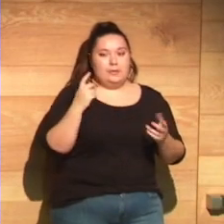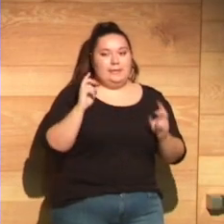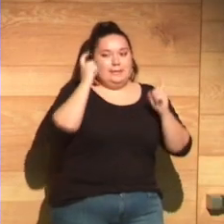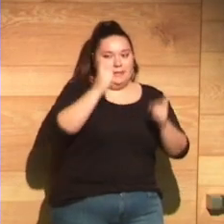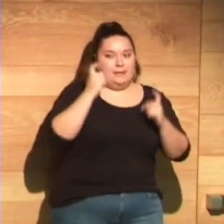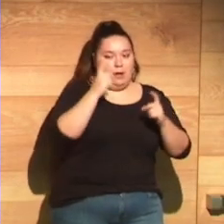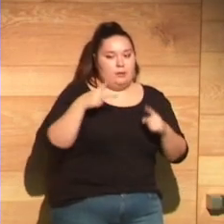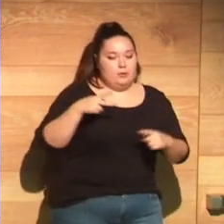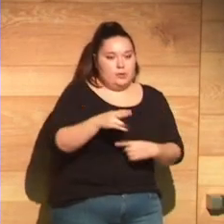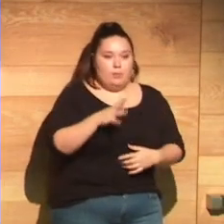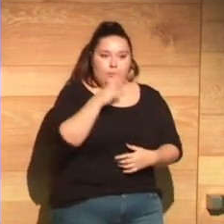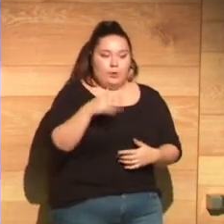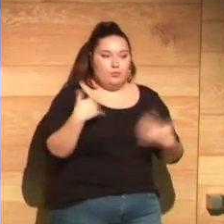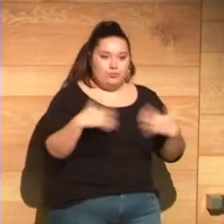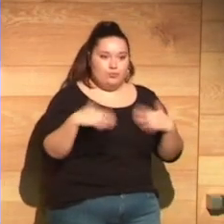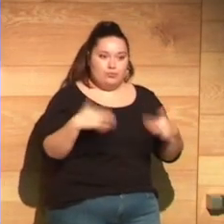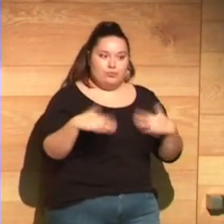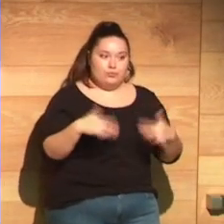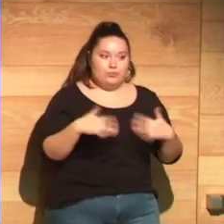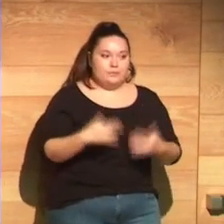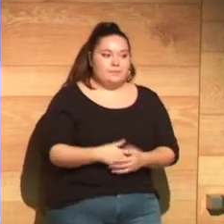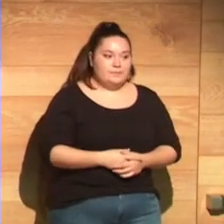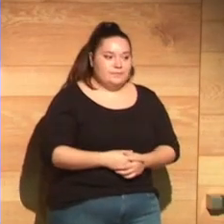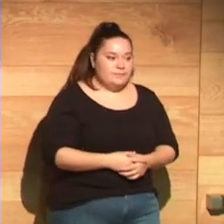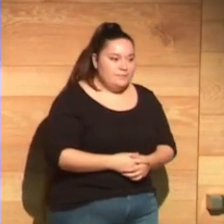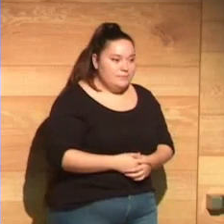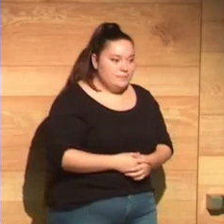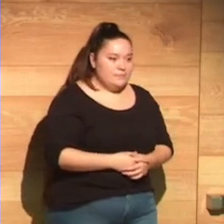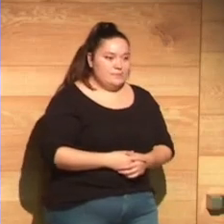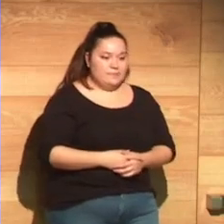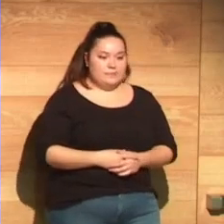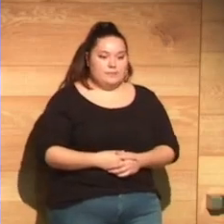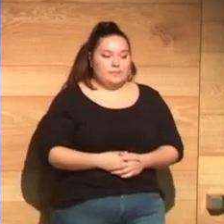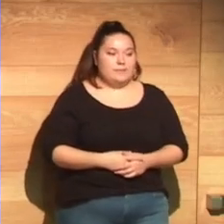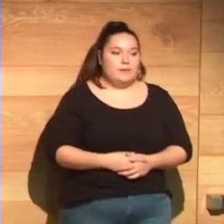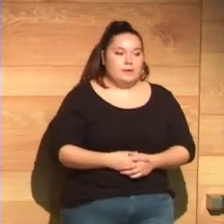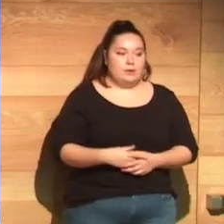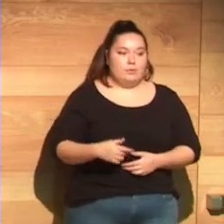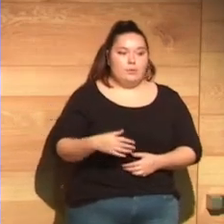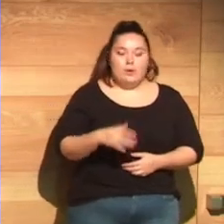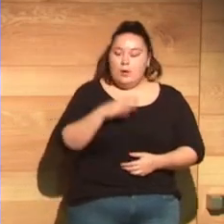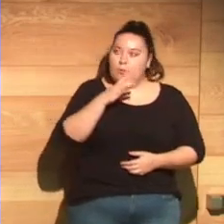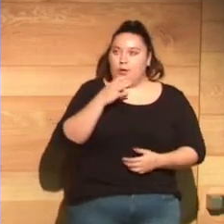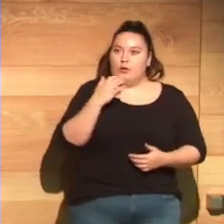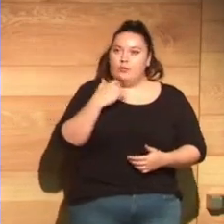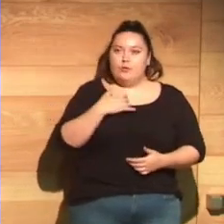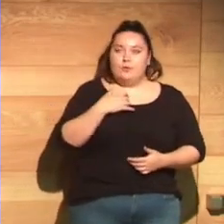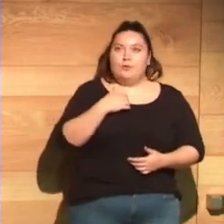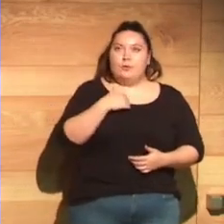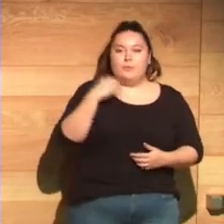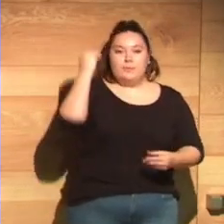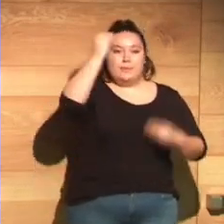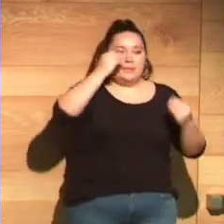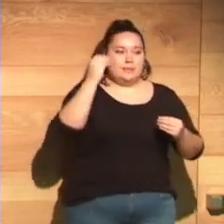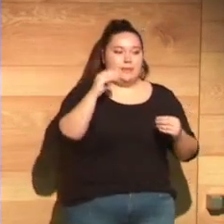algunas veces me cuelo un poco, ¿sabes? También había un corta, ¿no?, de no, María, relax. ¿Sabes? Que la bola de cristal del futuro